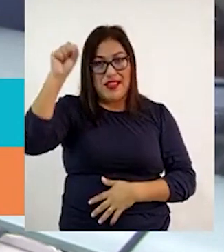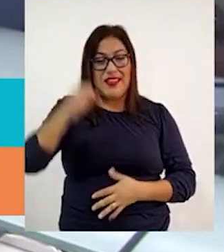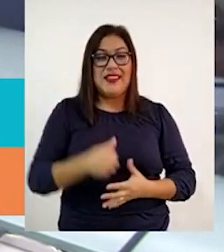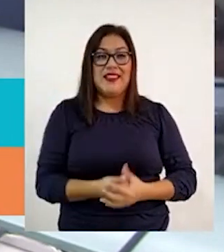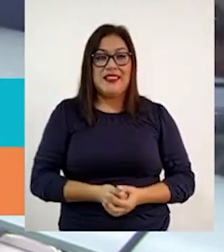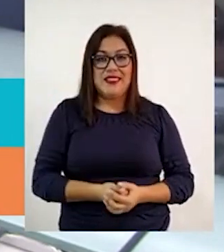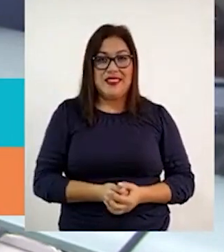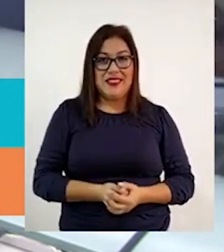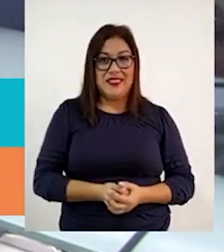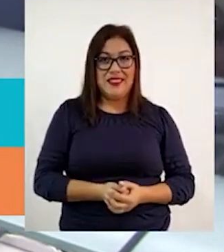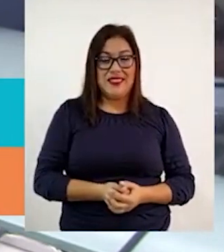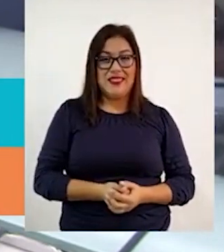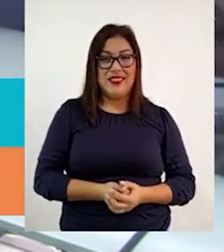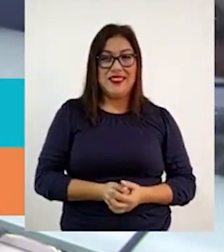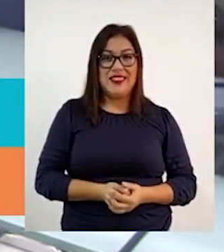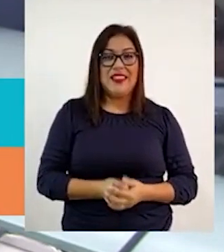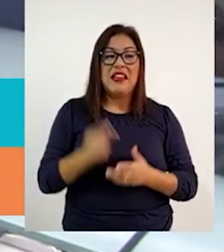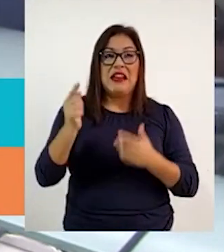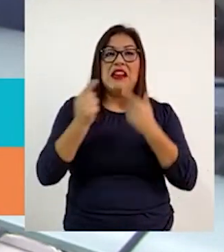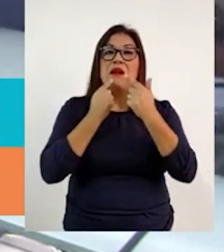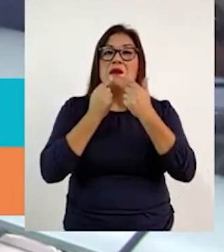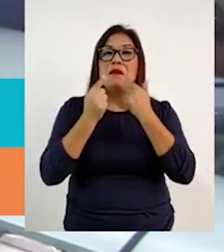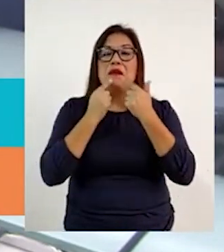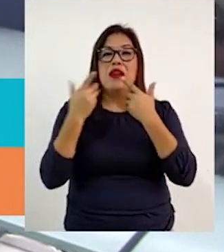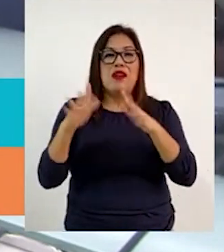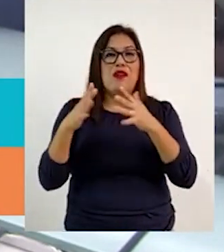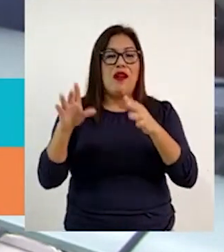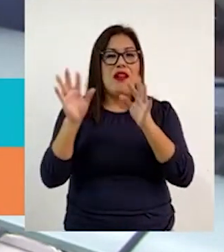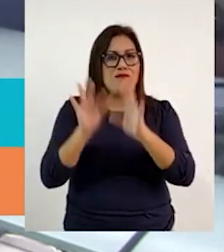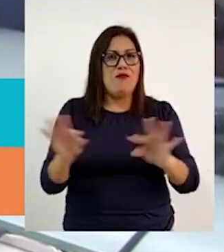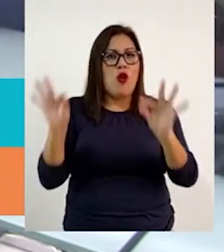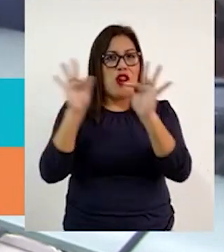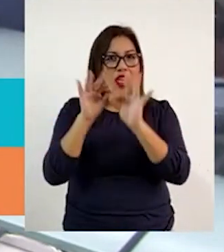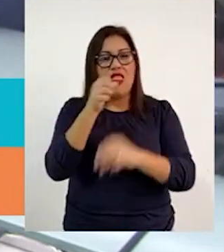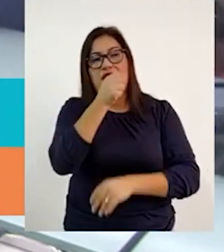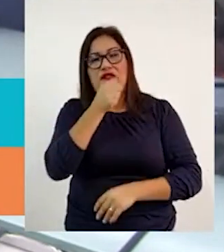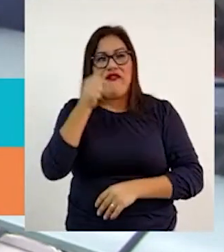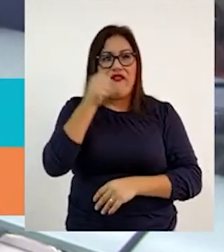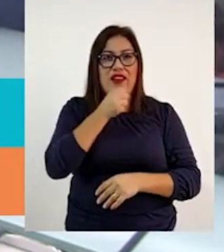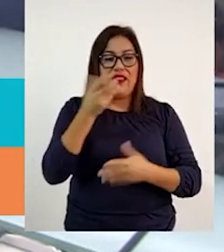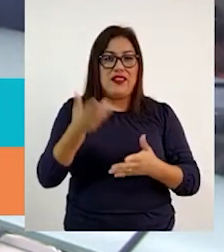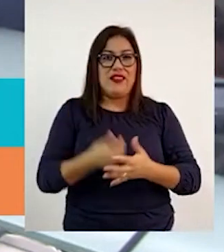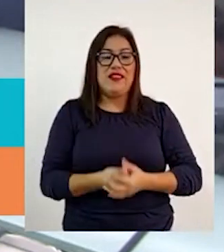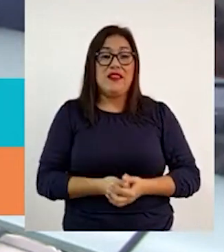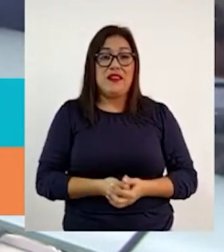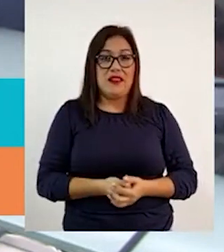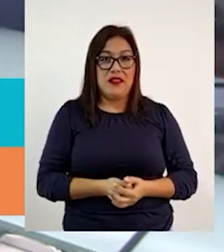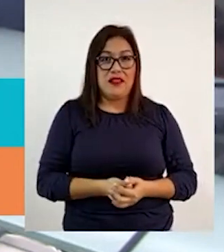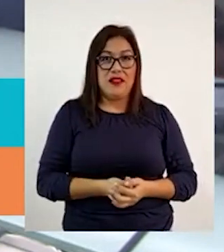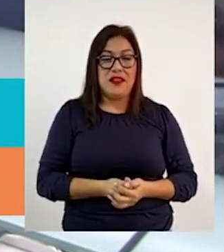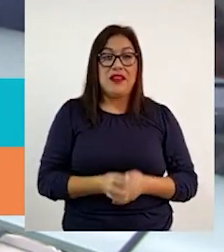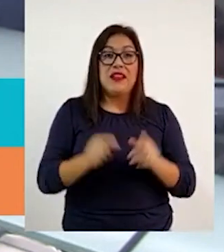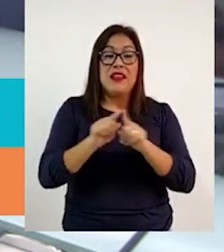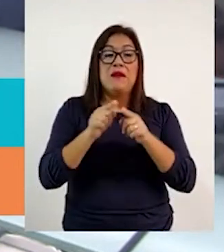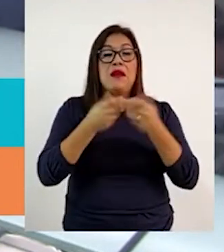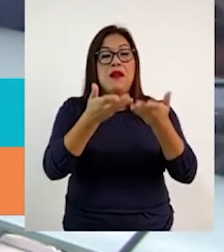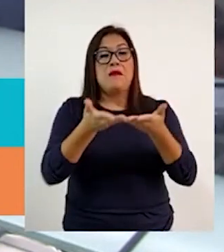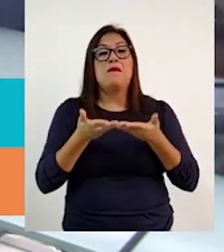que nos comente acerca de este gran evento. Exactamente, igual nuestra invitada de la Asociación